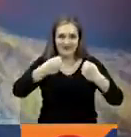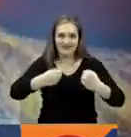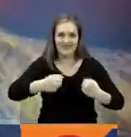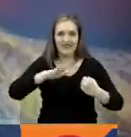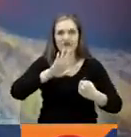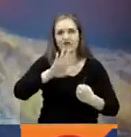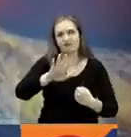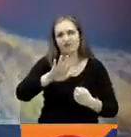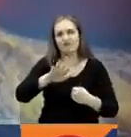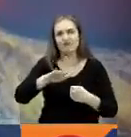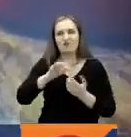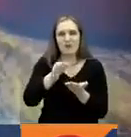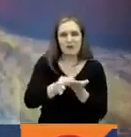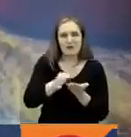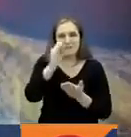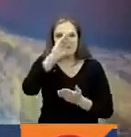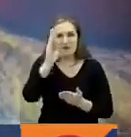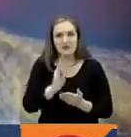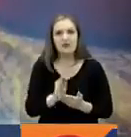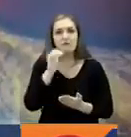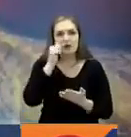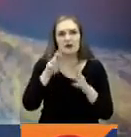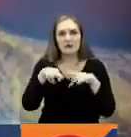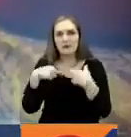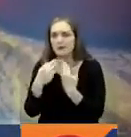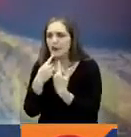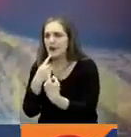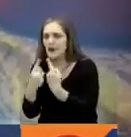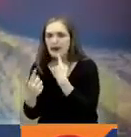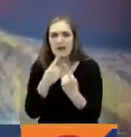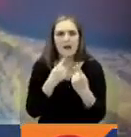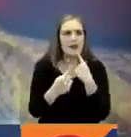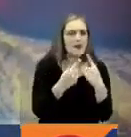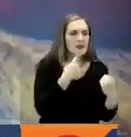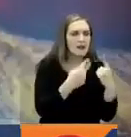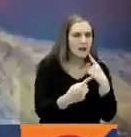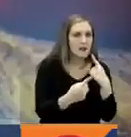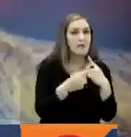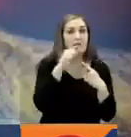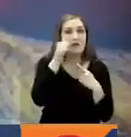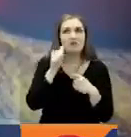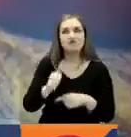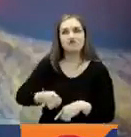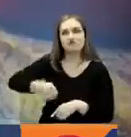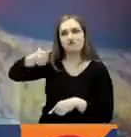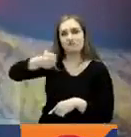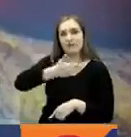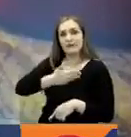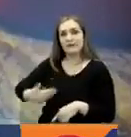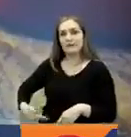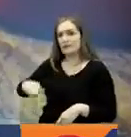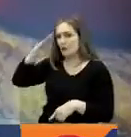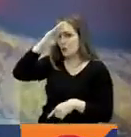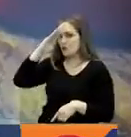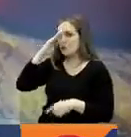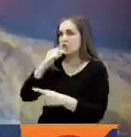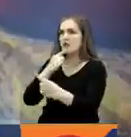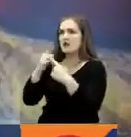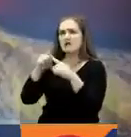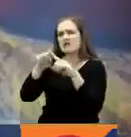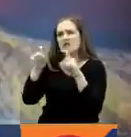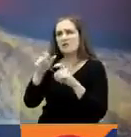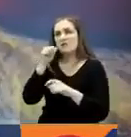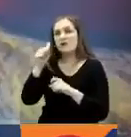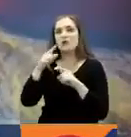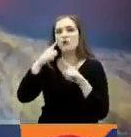del presidente Iván Duque y entre los puntos que tendrá mañana para dialogar con el primer mandatario de los brasileños, Jair Bolsonaro, están temas como